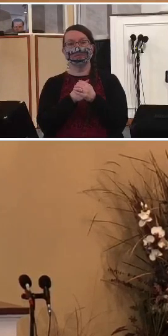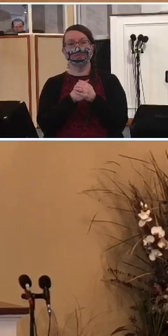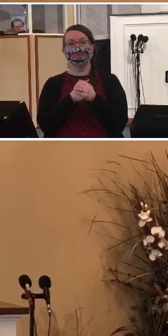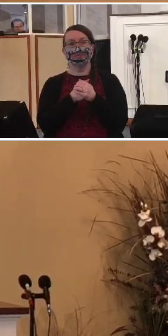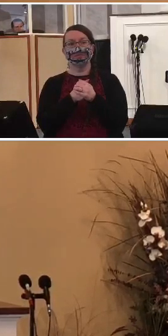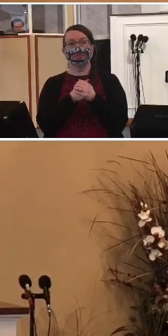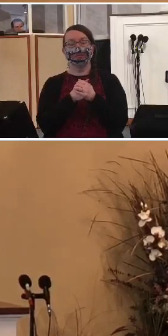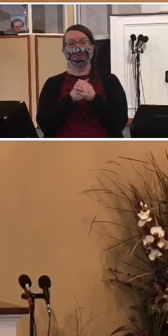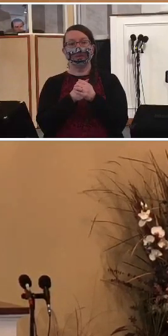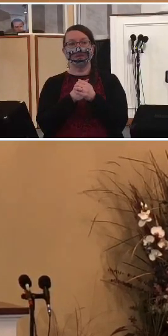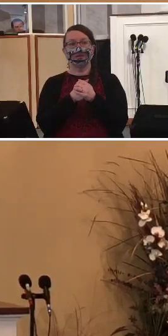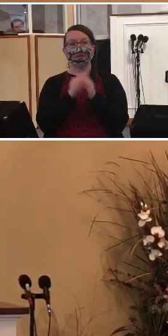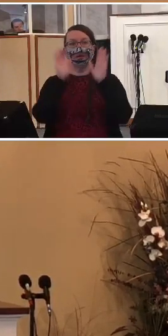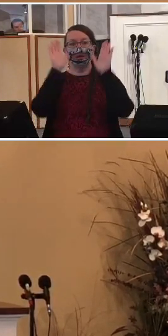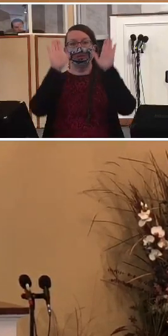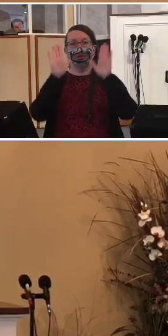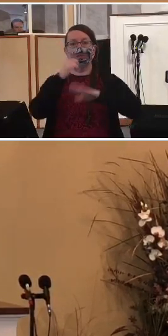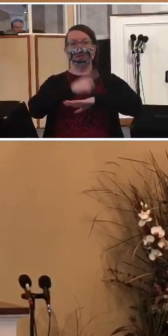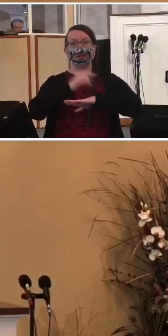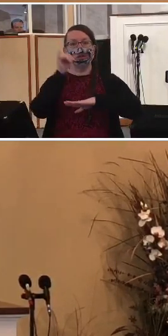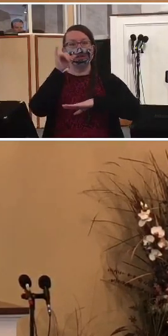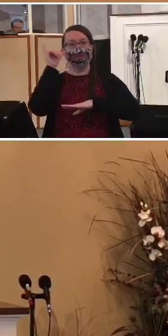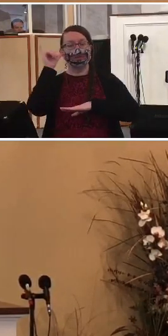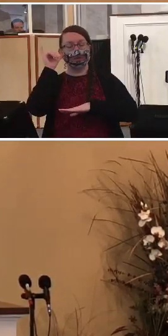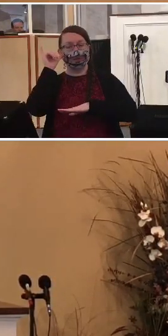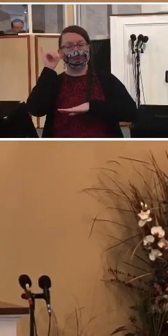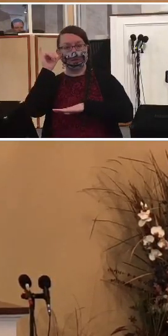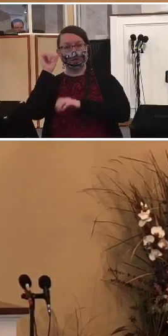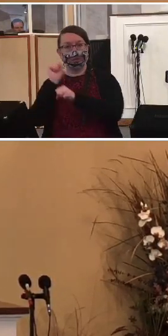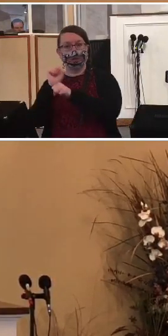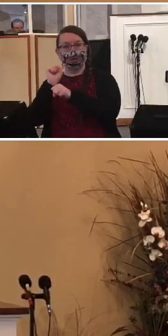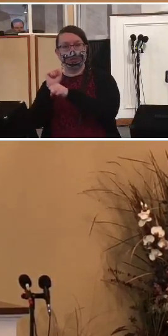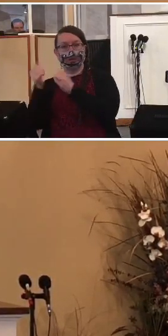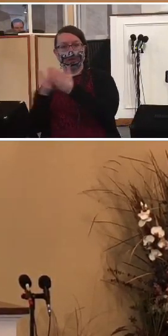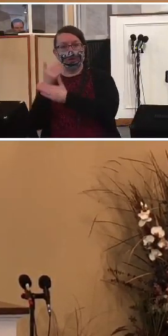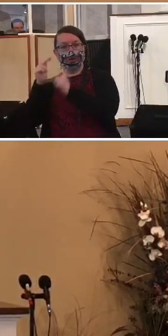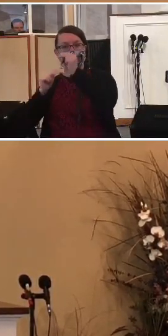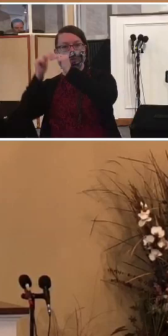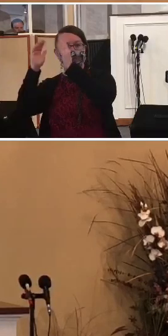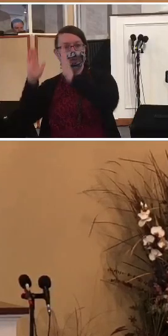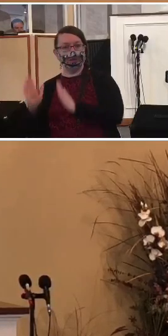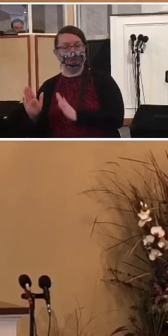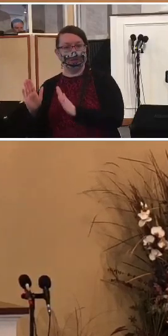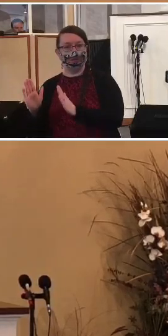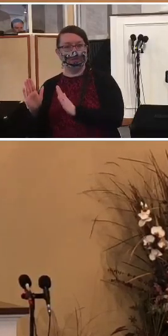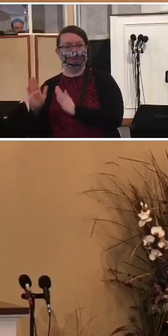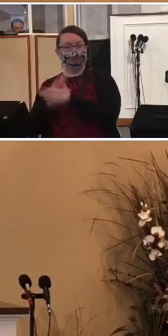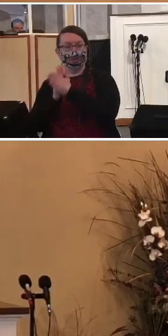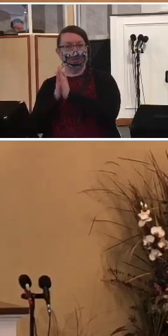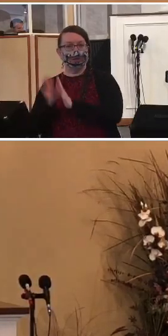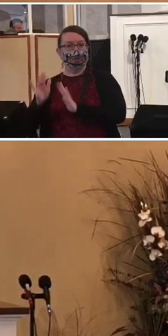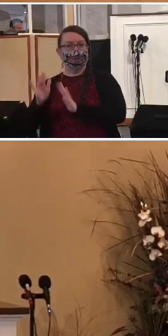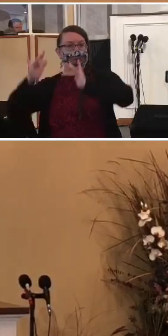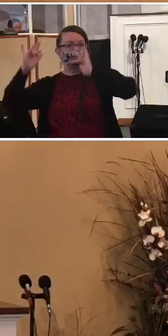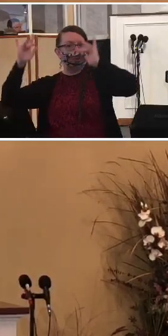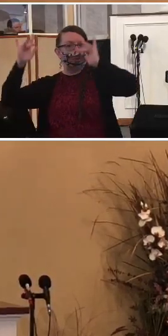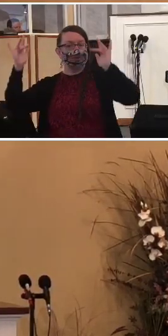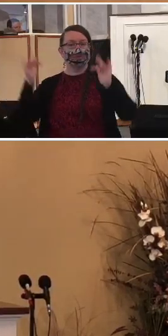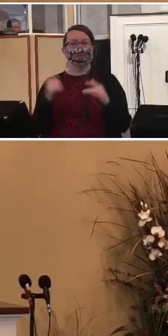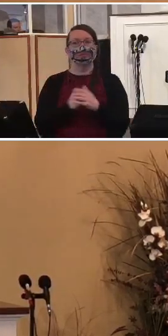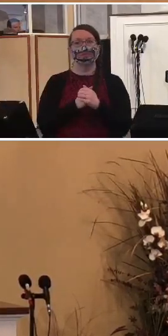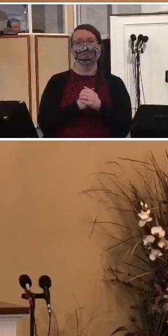Bueno, nosotros tuvimos un día maravilloso el día de ayer en la nueva construcción. Ese lugar está brillante y